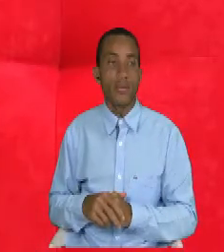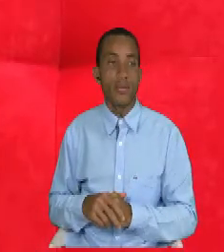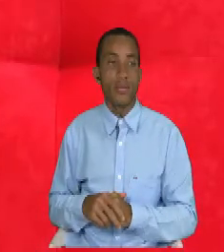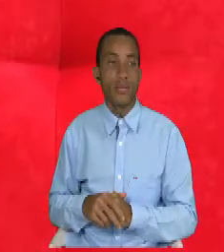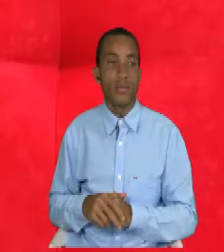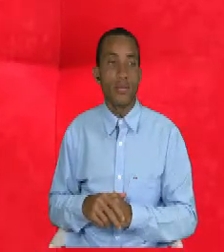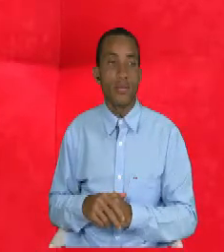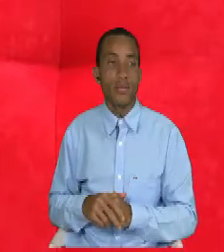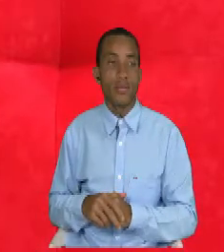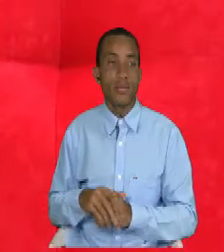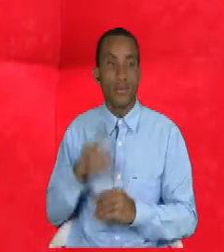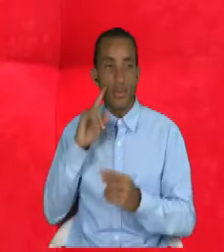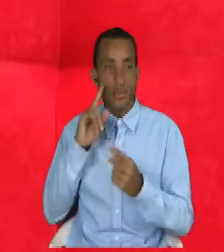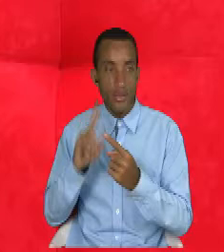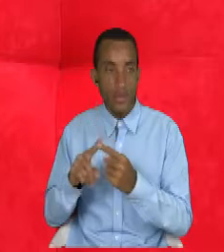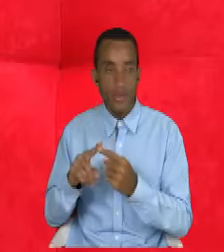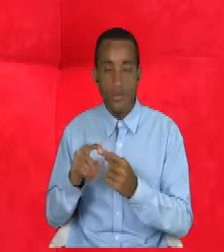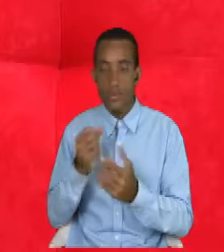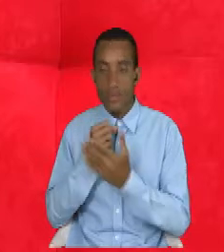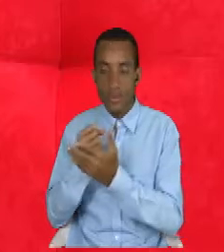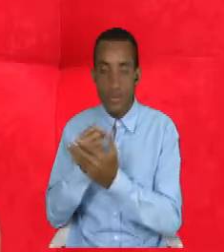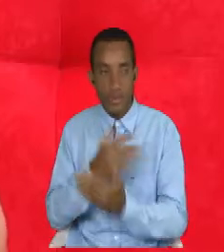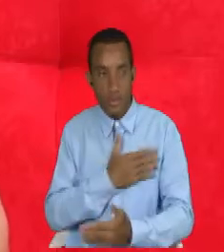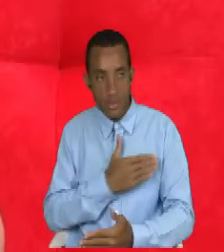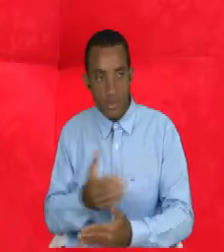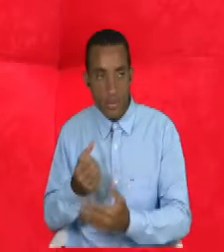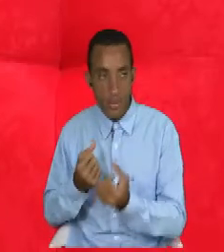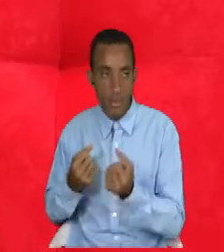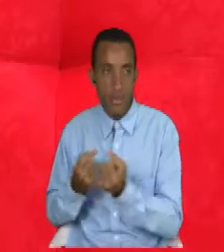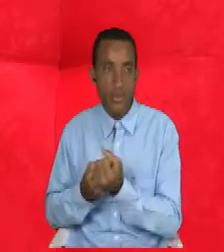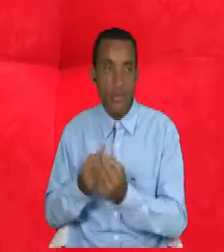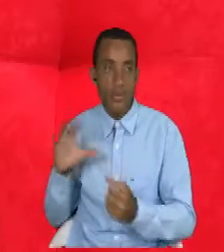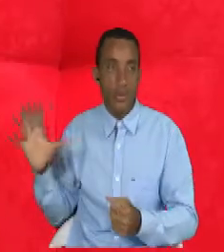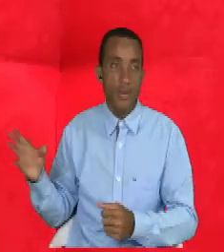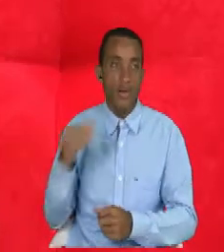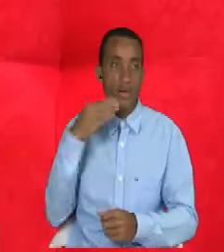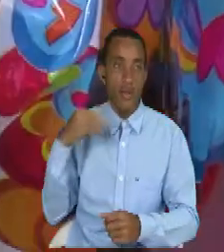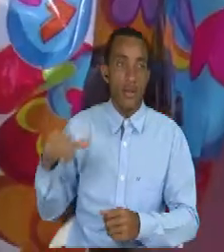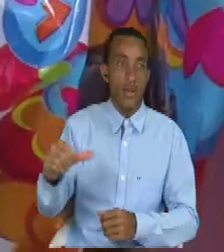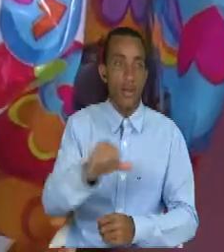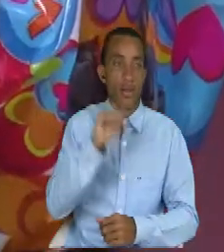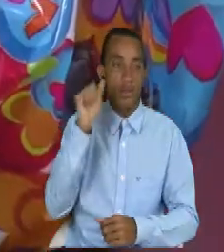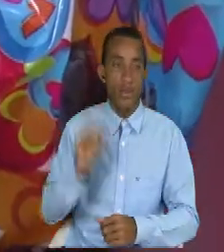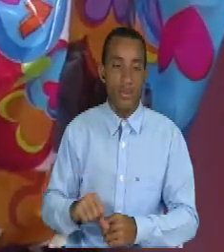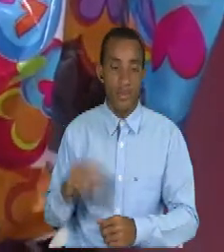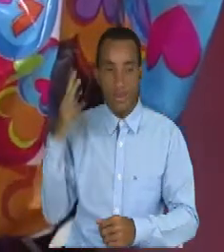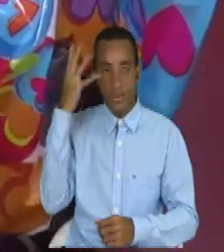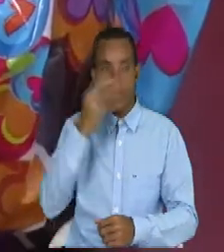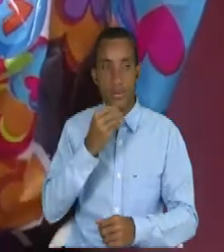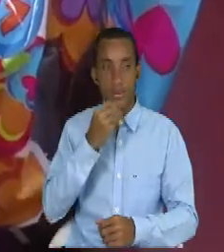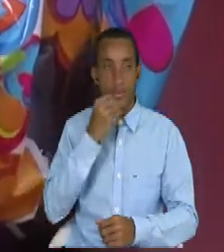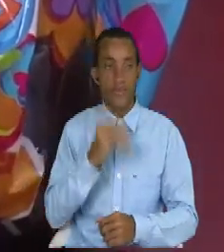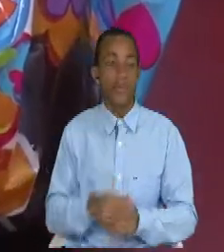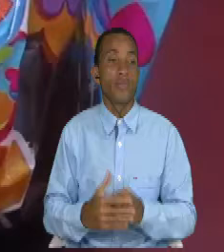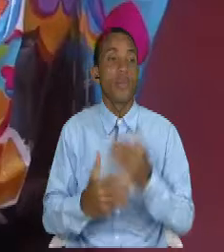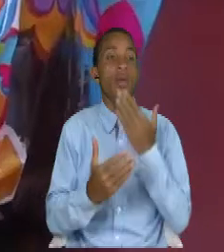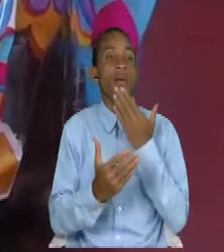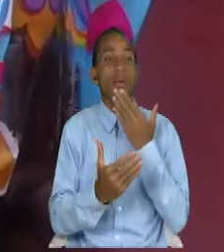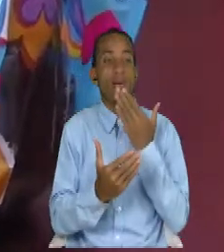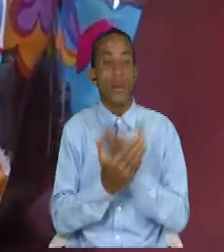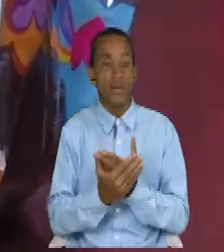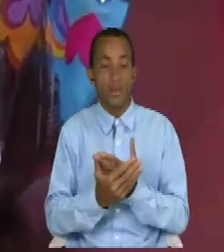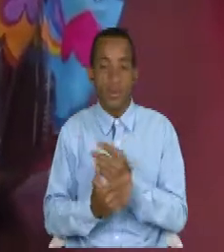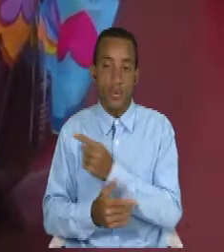esta es la idea de colaborar y apoyar apoyar a todas las mujeres para que se luzcan lindas bueno muchísimas gracias a la señora